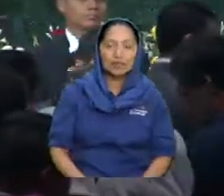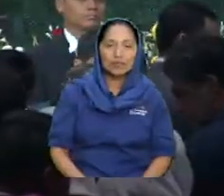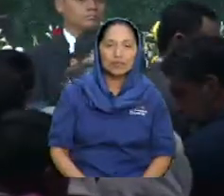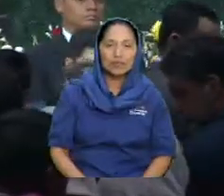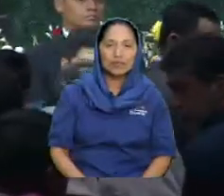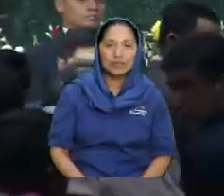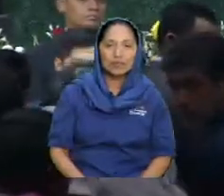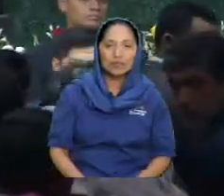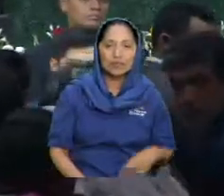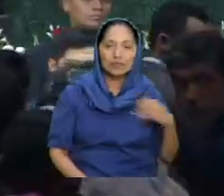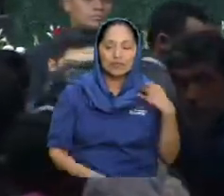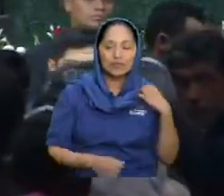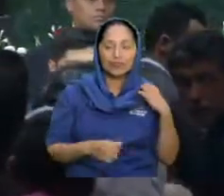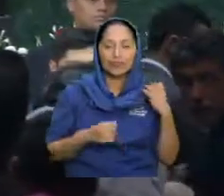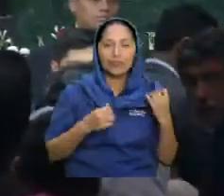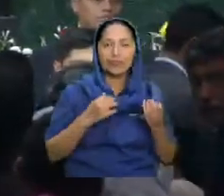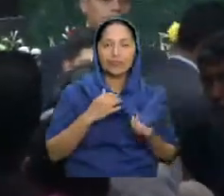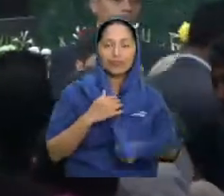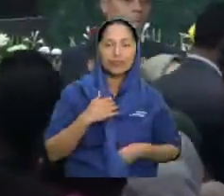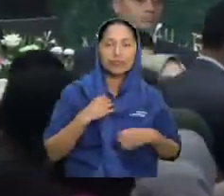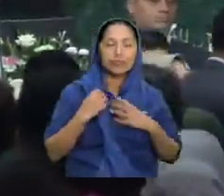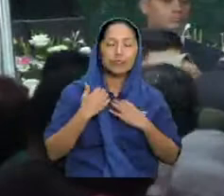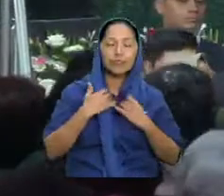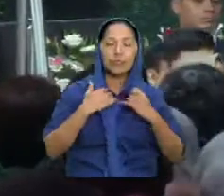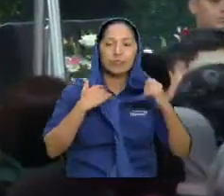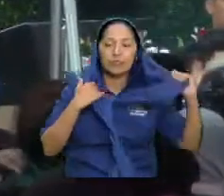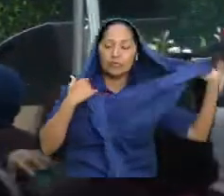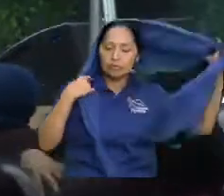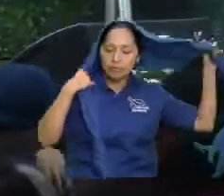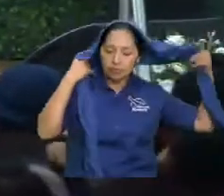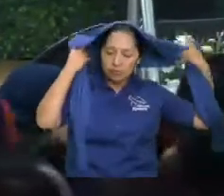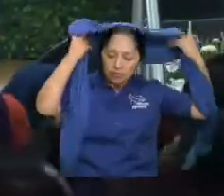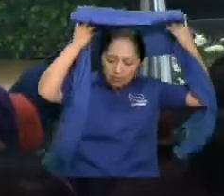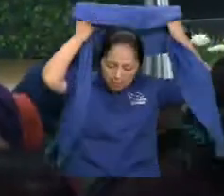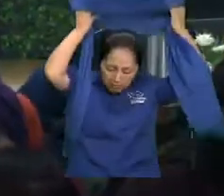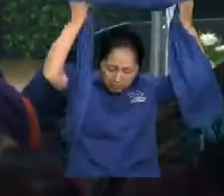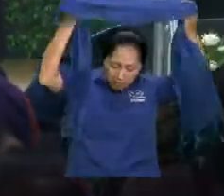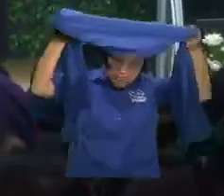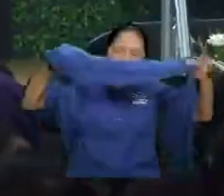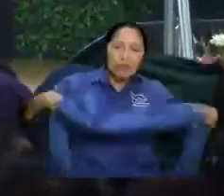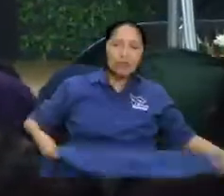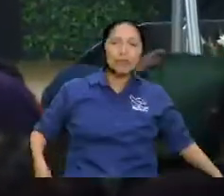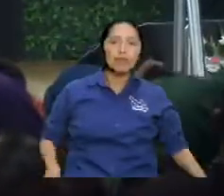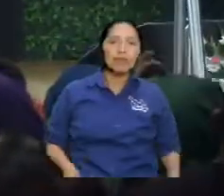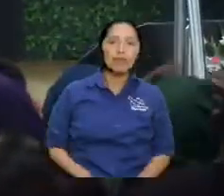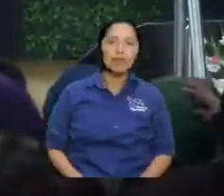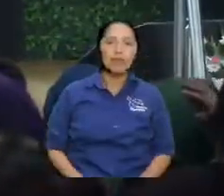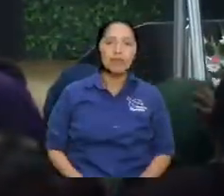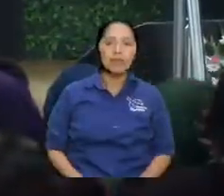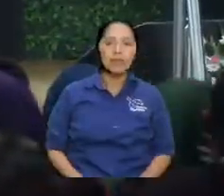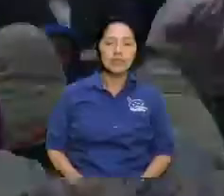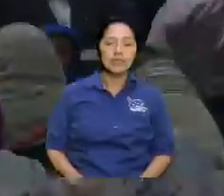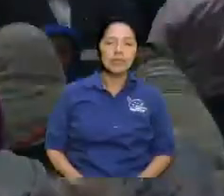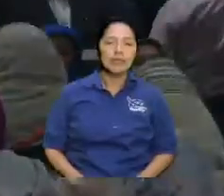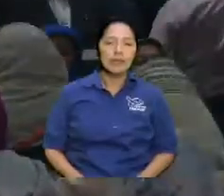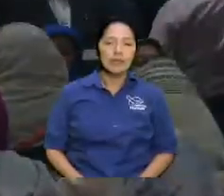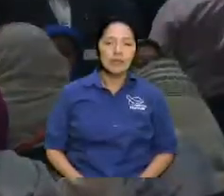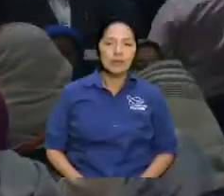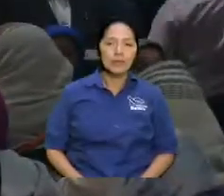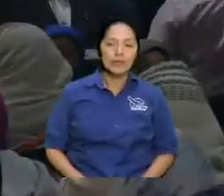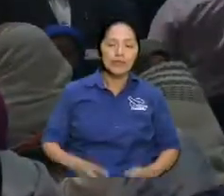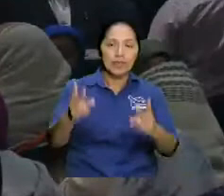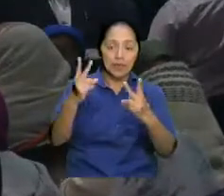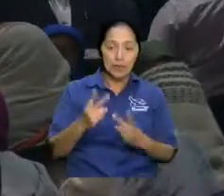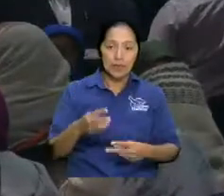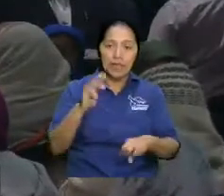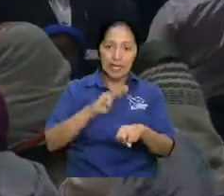le trae, que levante su mano el servidor, y entonces aquí vienen las personas. Gloria a Dios, aquí viene